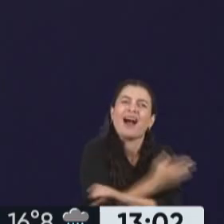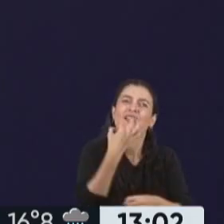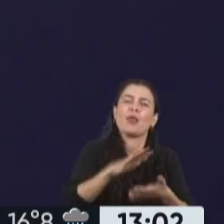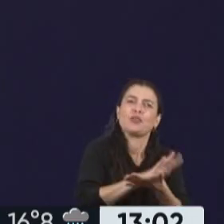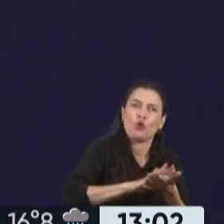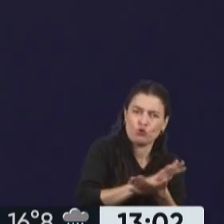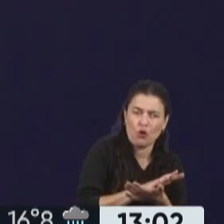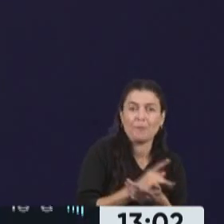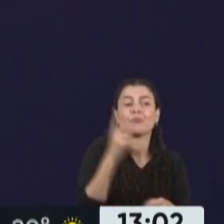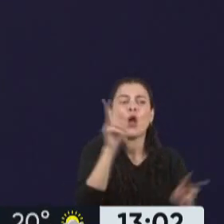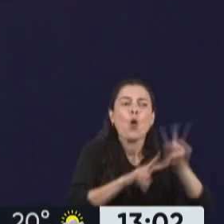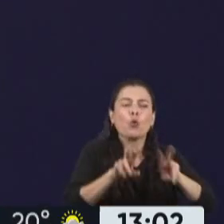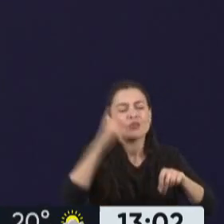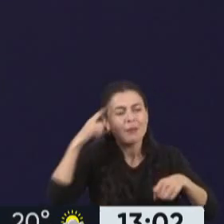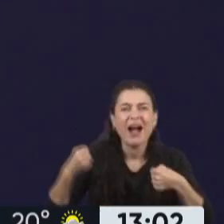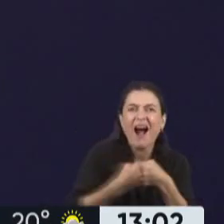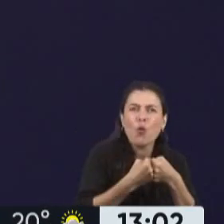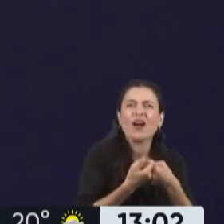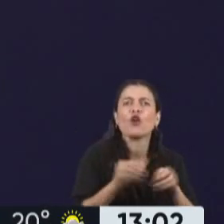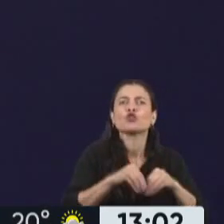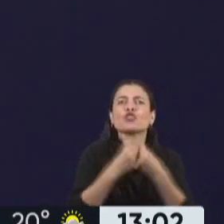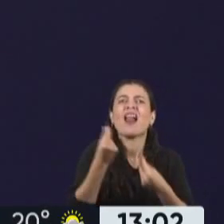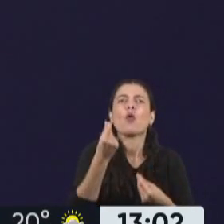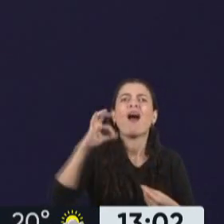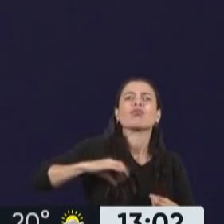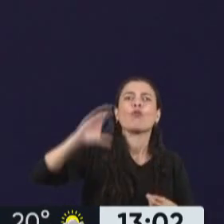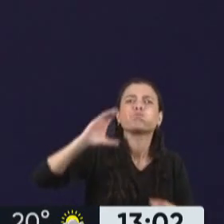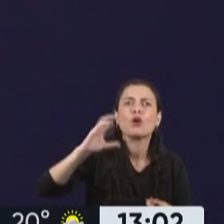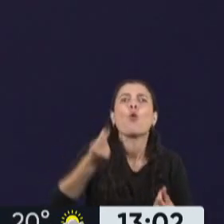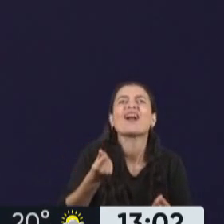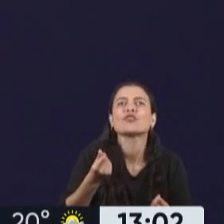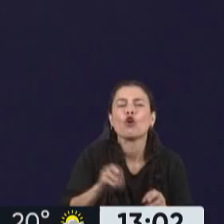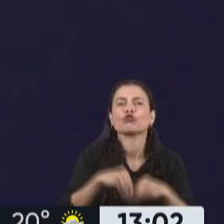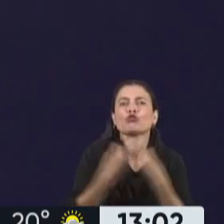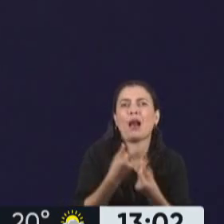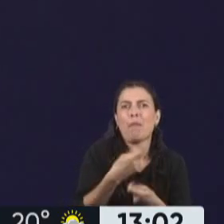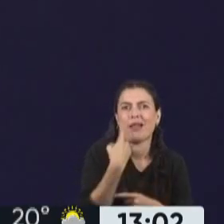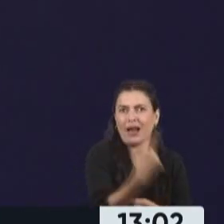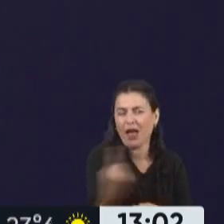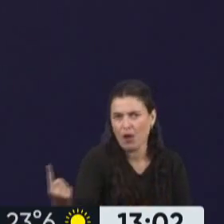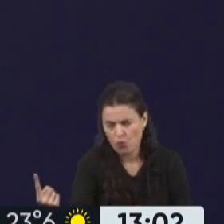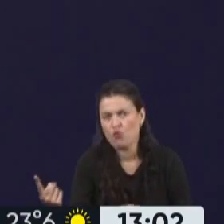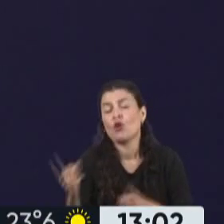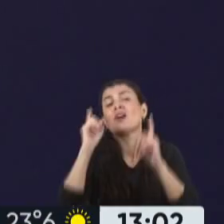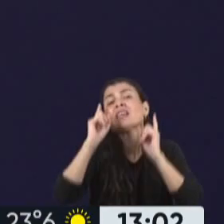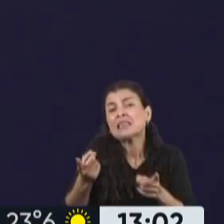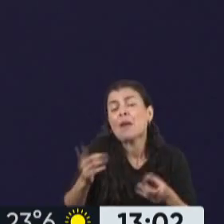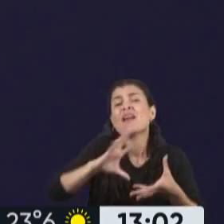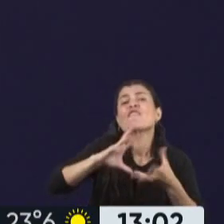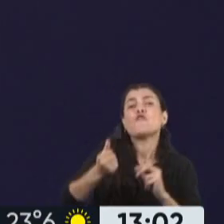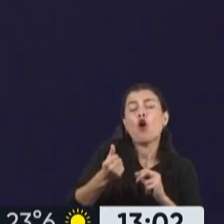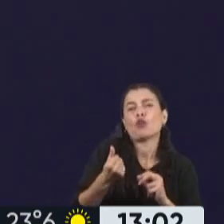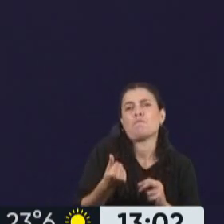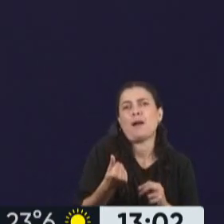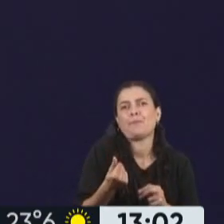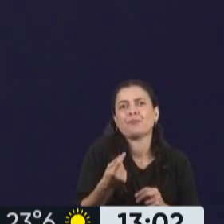el monto o la ayuda, cuál va a ser, cómo se va a determinar la ayuda en cada caso, y después, por supuesto, la